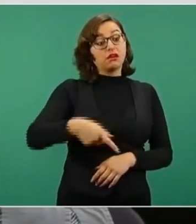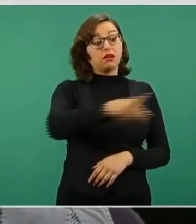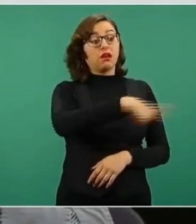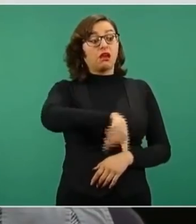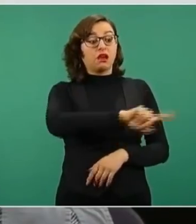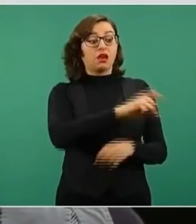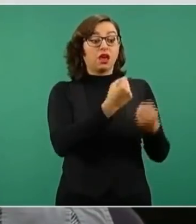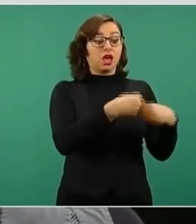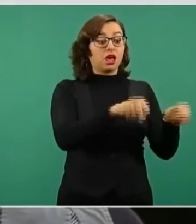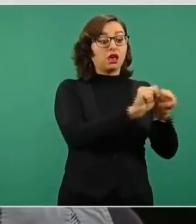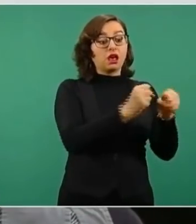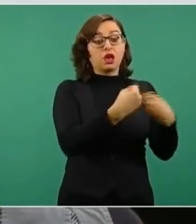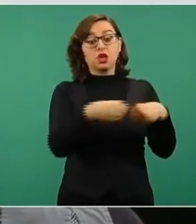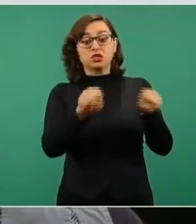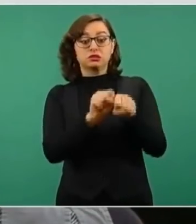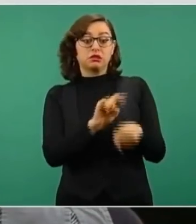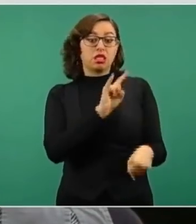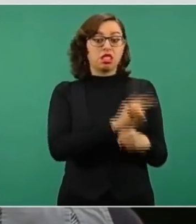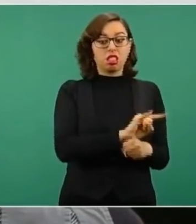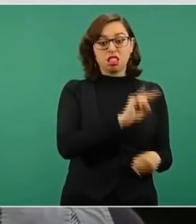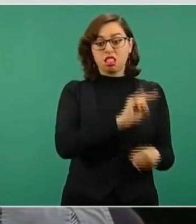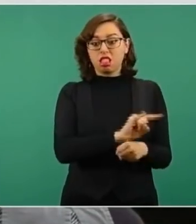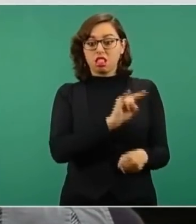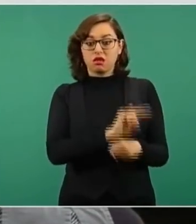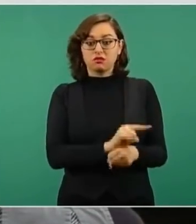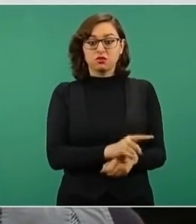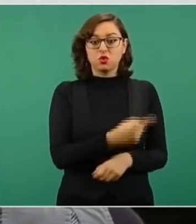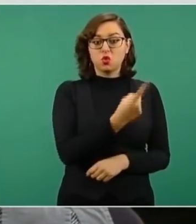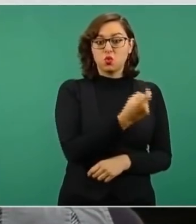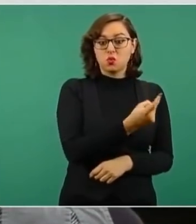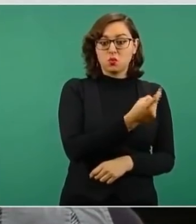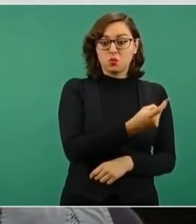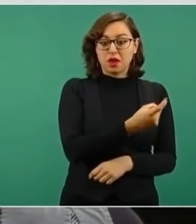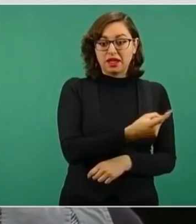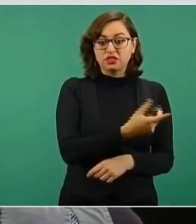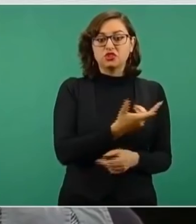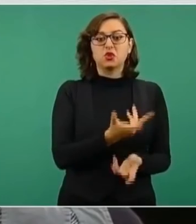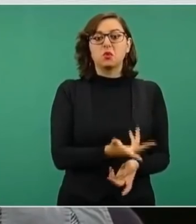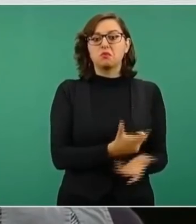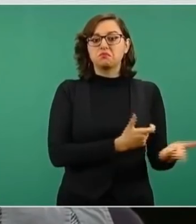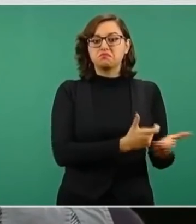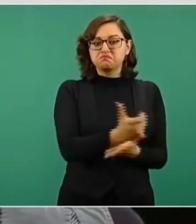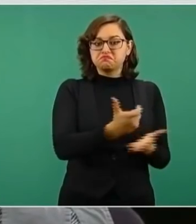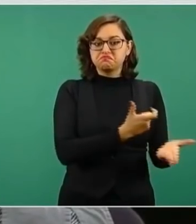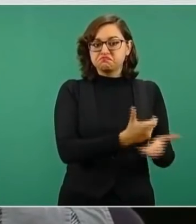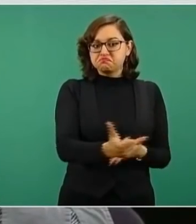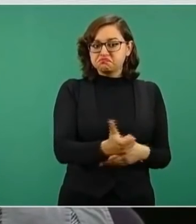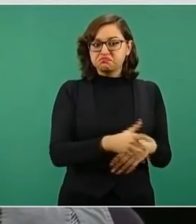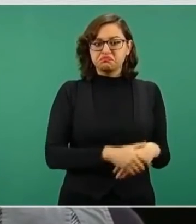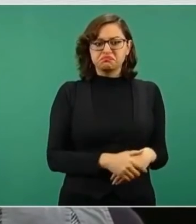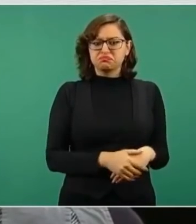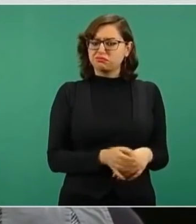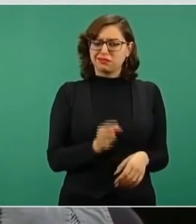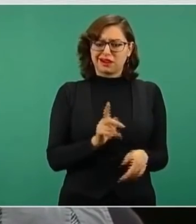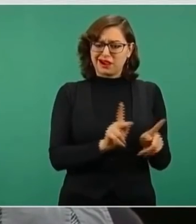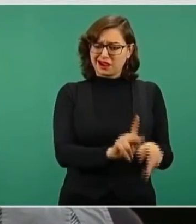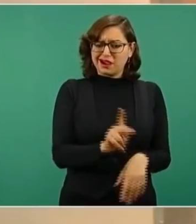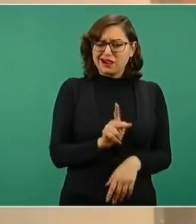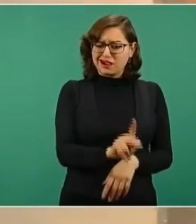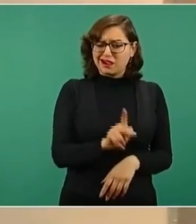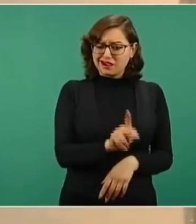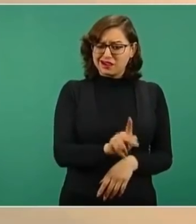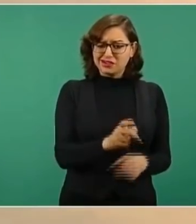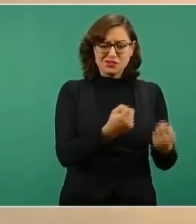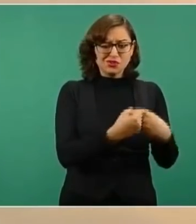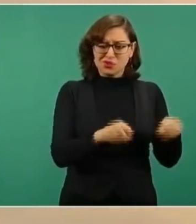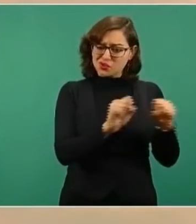con socios de $1, de $1, socios pues de paja, permite